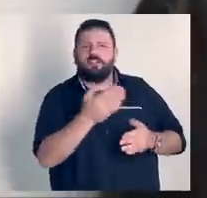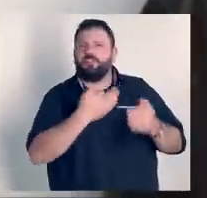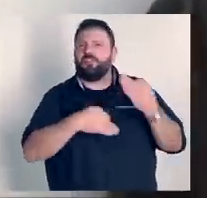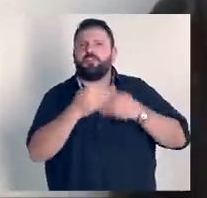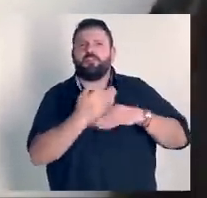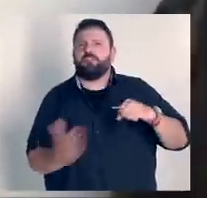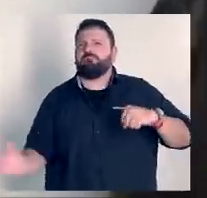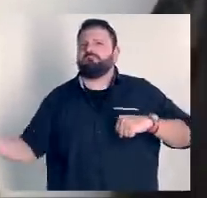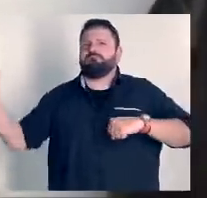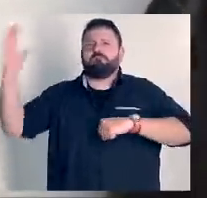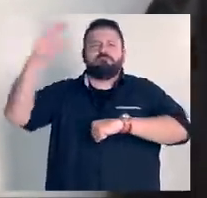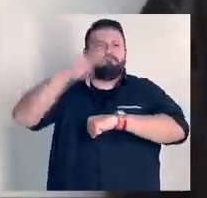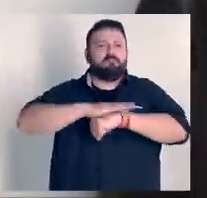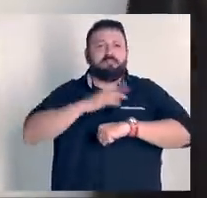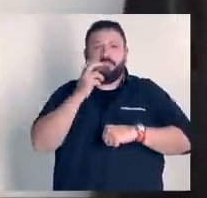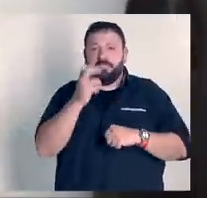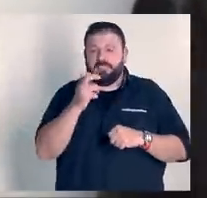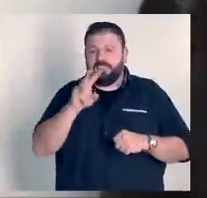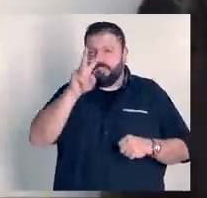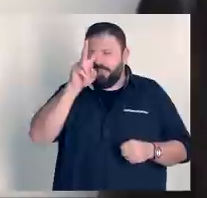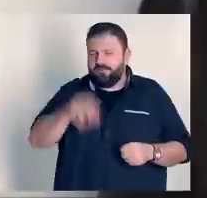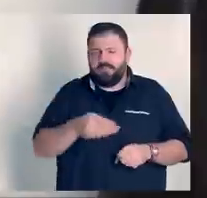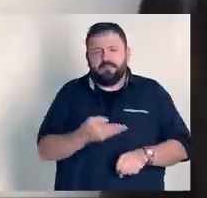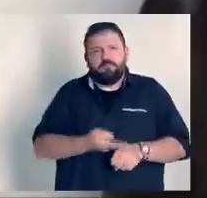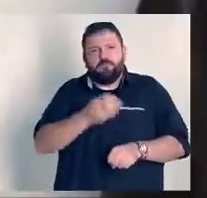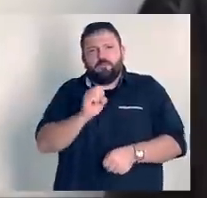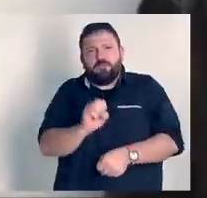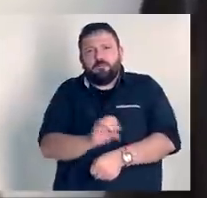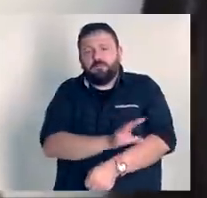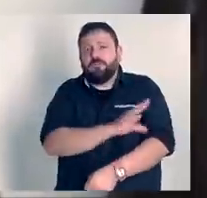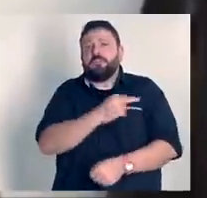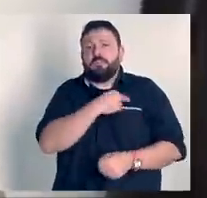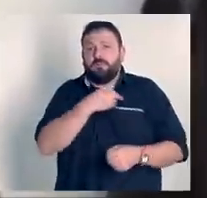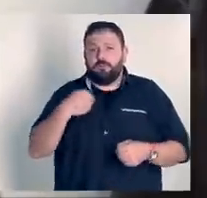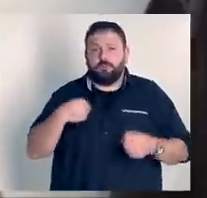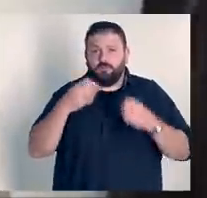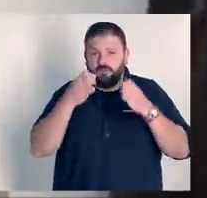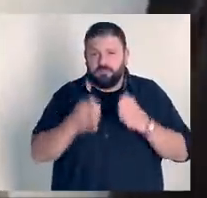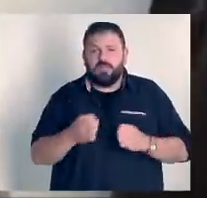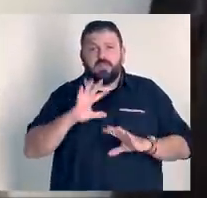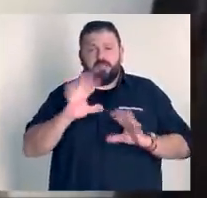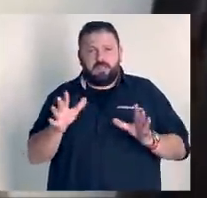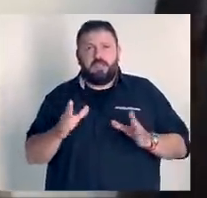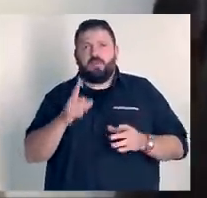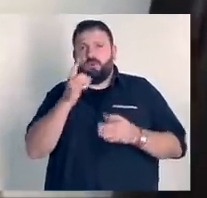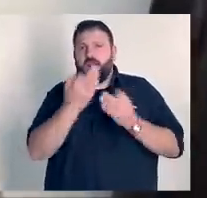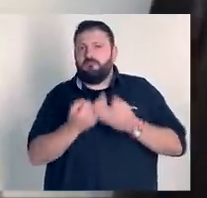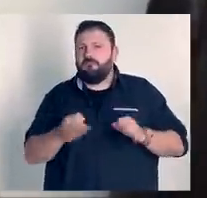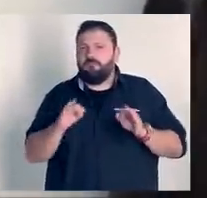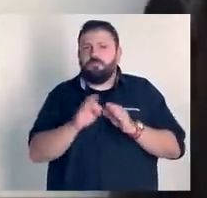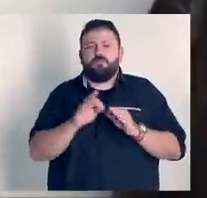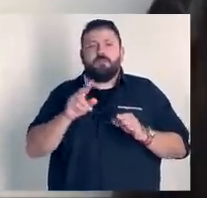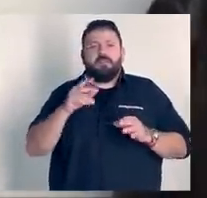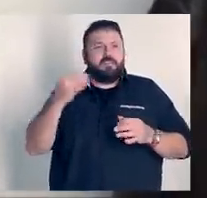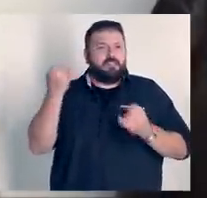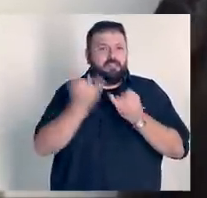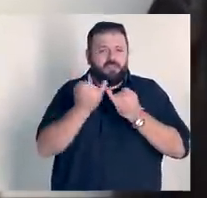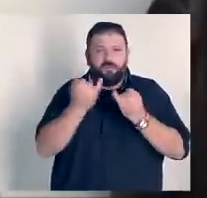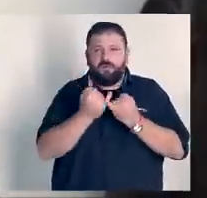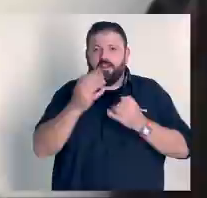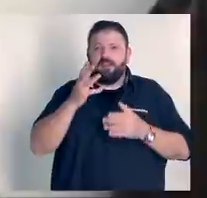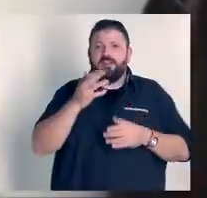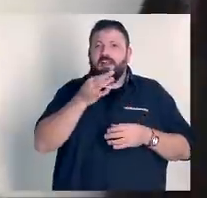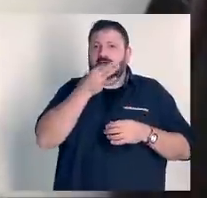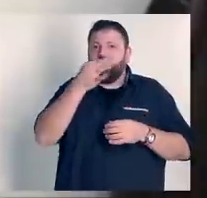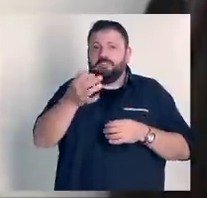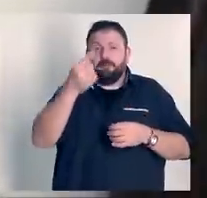algo sin precedentes, es algo muy emocionante que estamos de alguna forma dando el banderazo, quizá